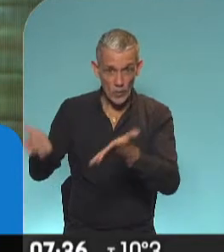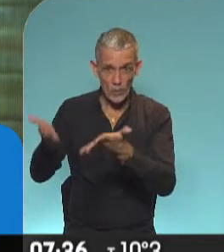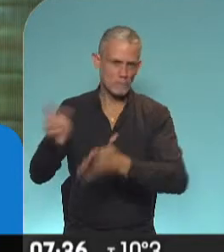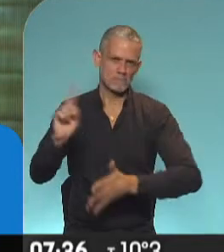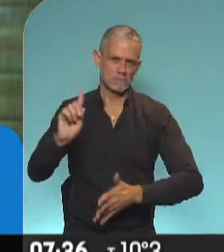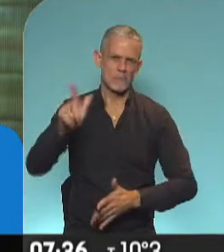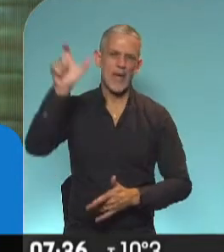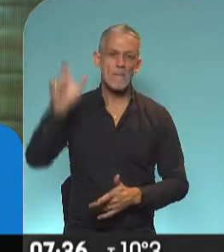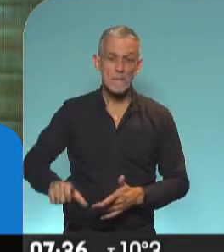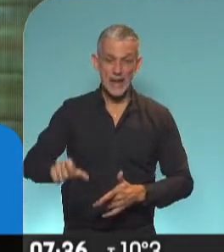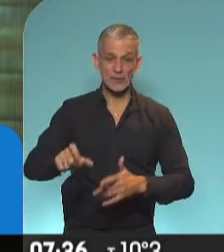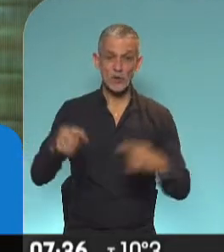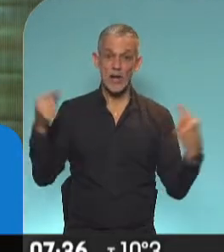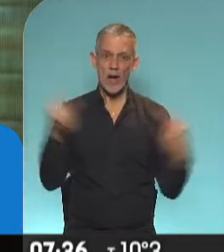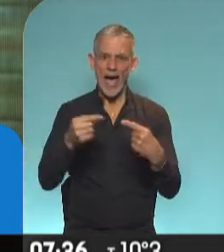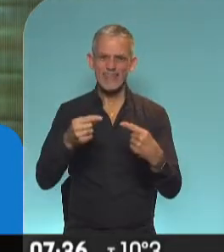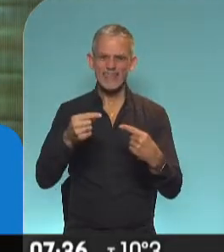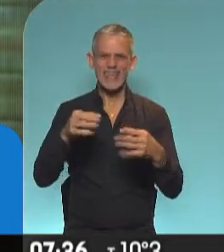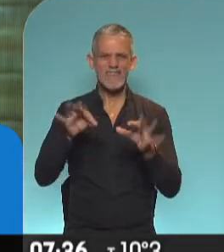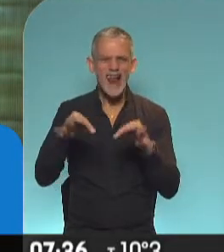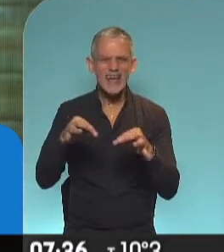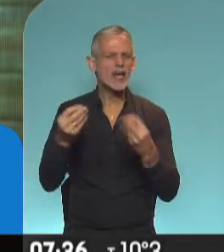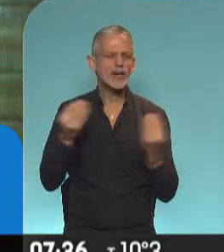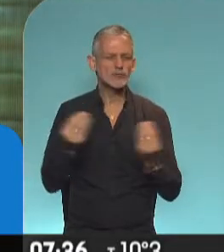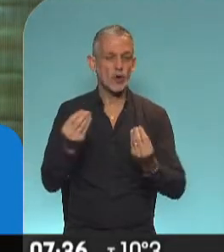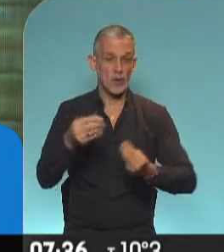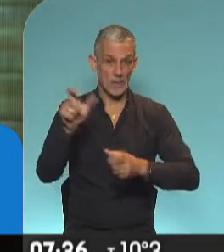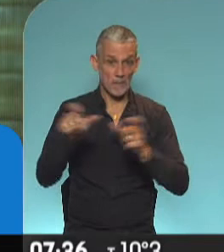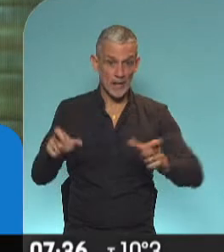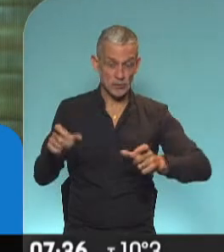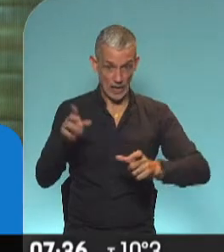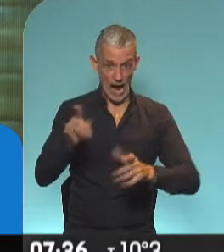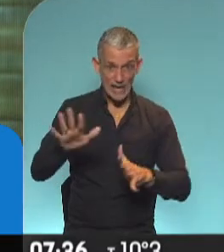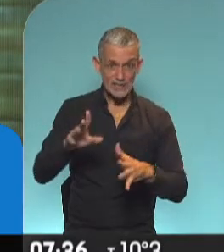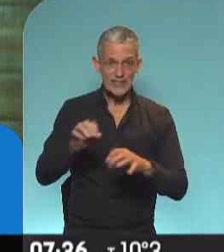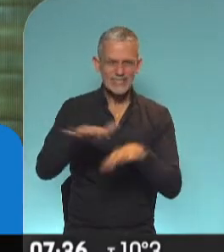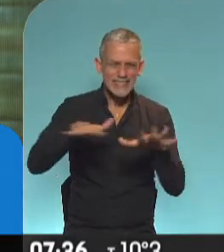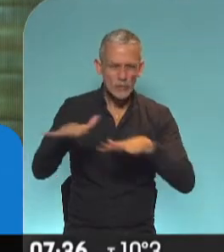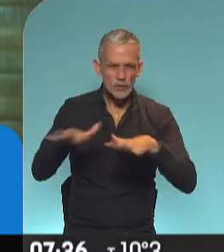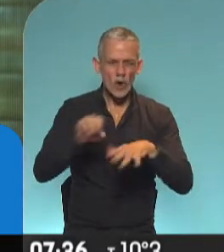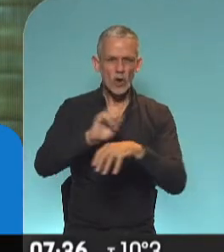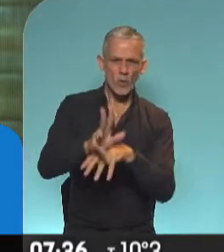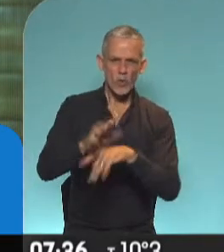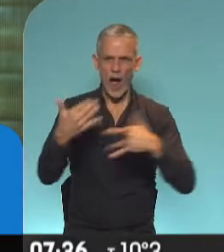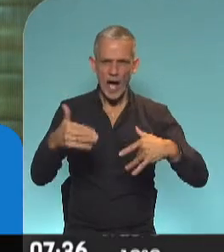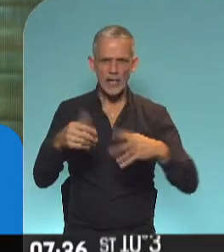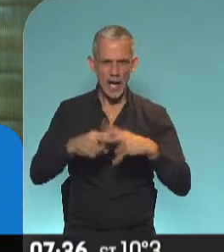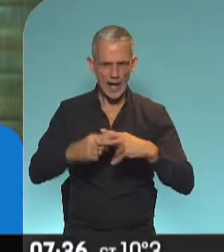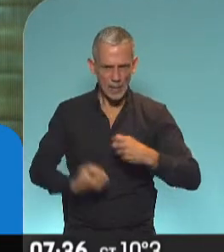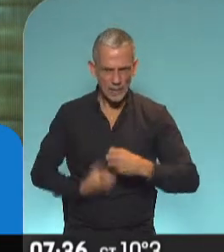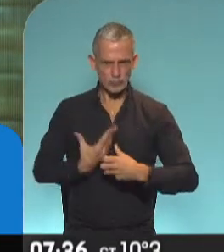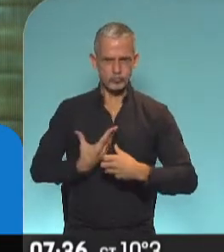de personas antifrágiles, estamos hablando de aquellas personas que frente a estas situaciones pueden generar herramientas